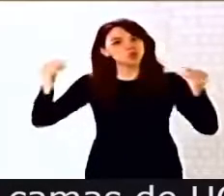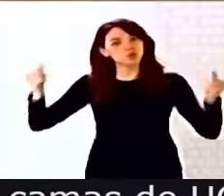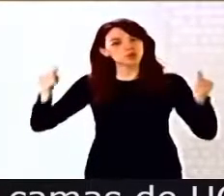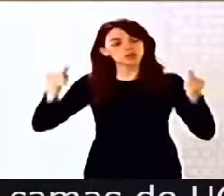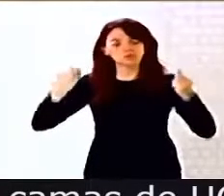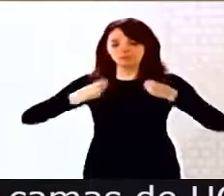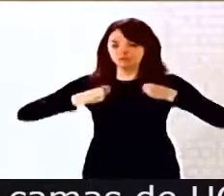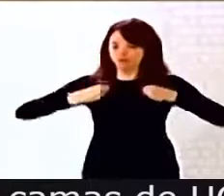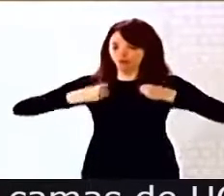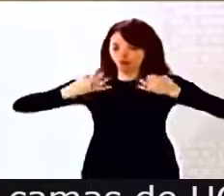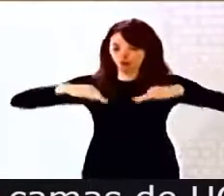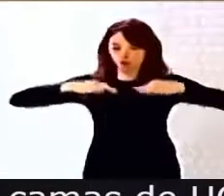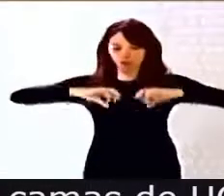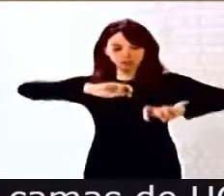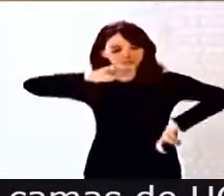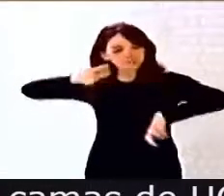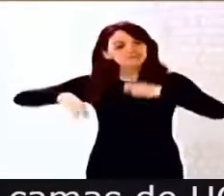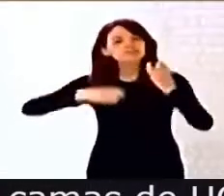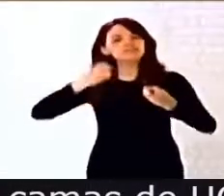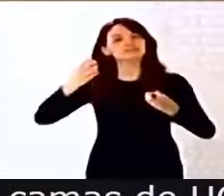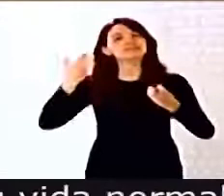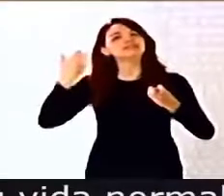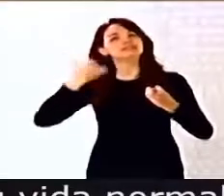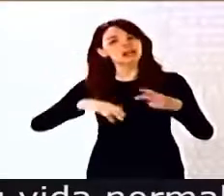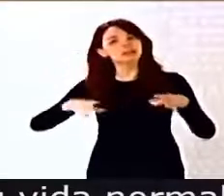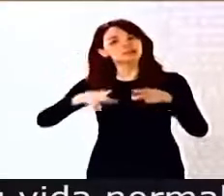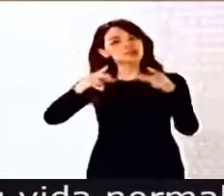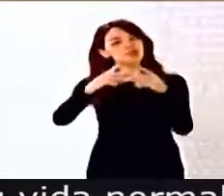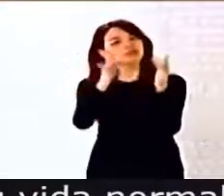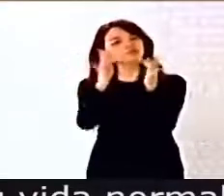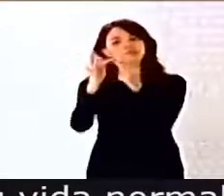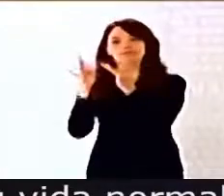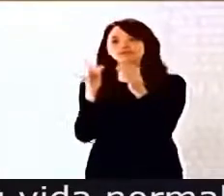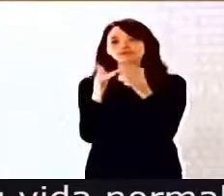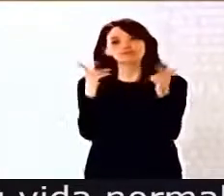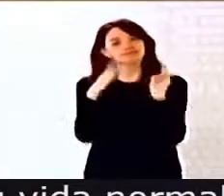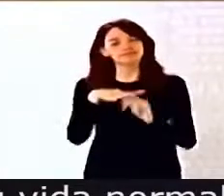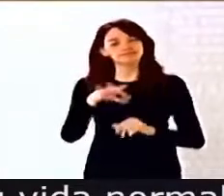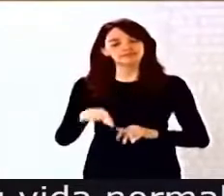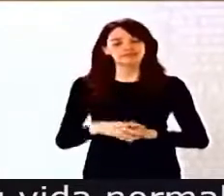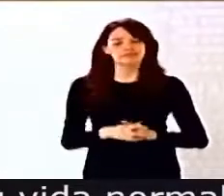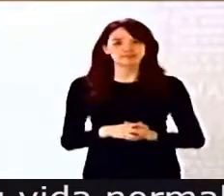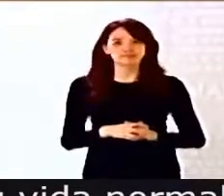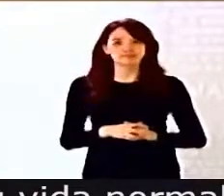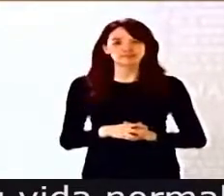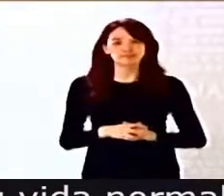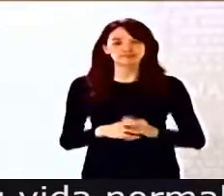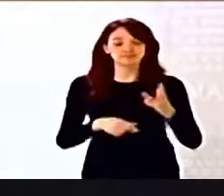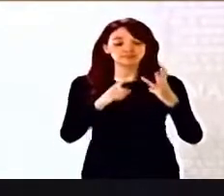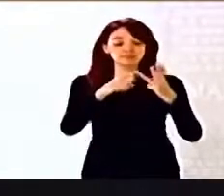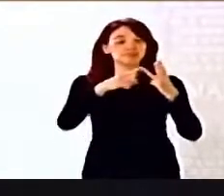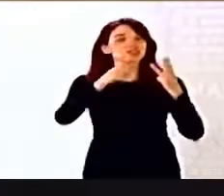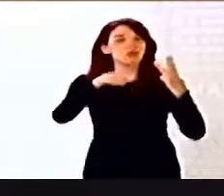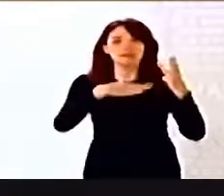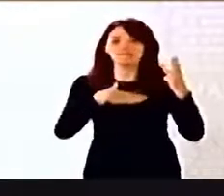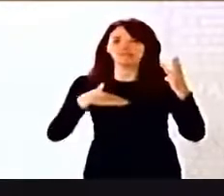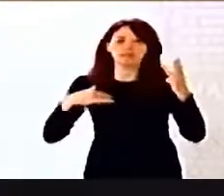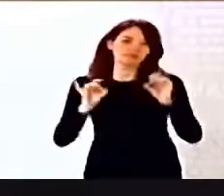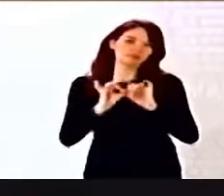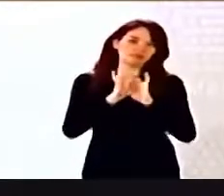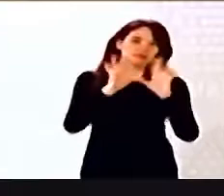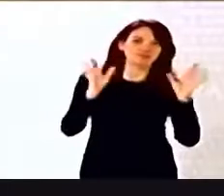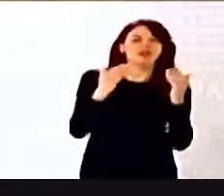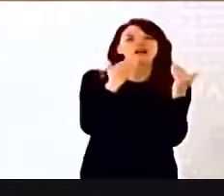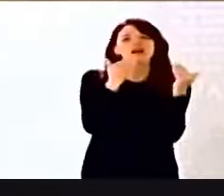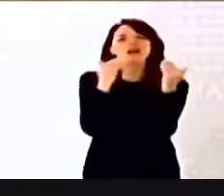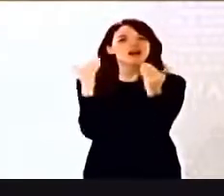puedan restablecer sus relaciones sociales. Y quiero, por supuesto, agradecer muchísimo a todos